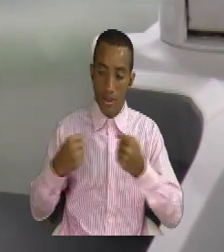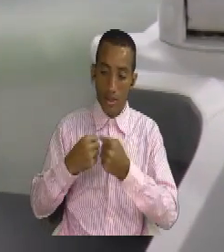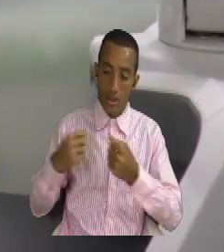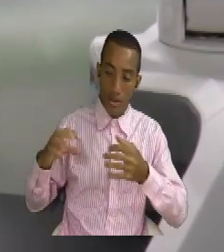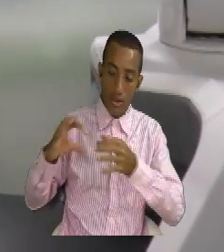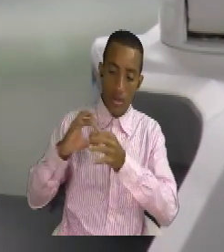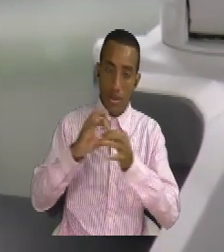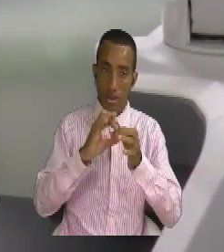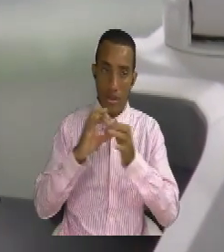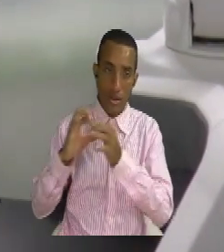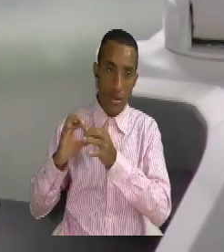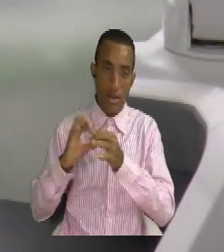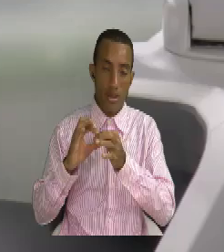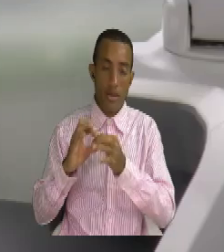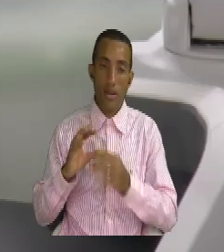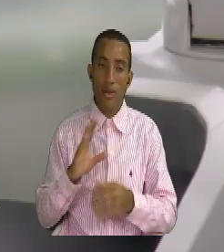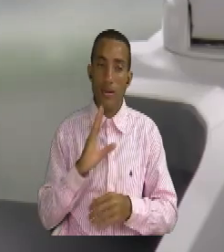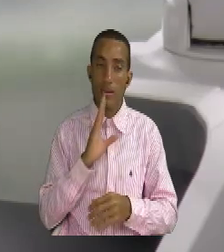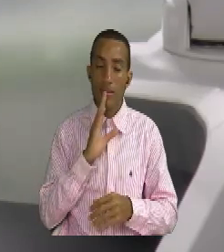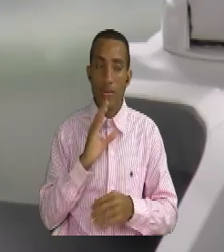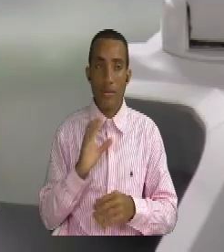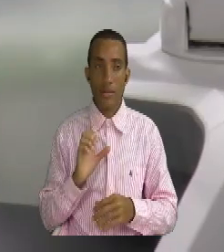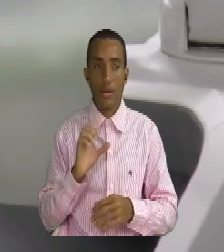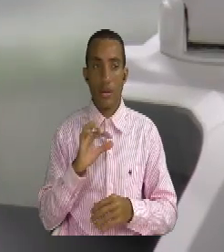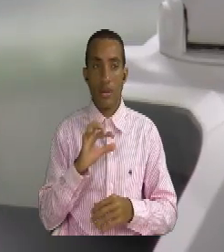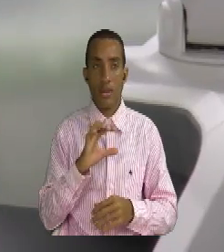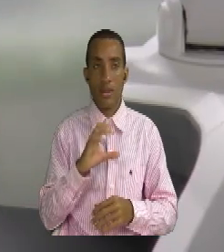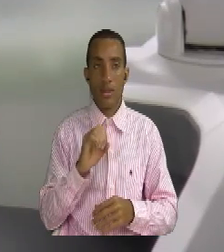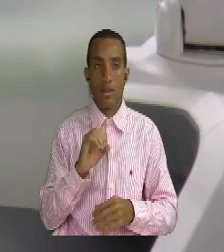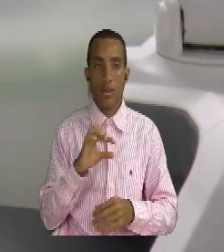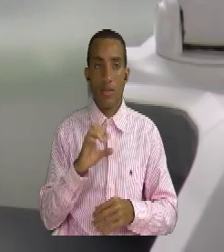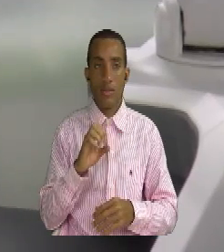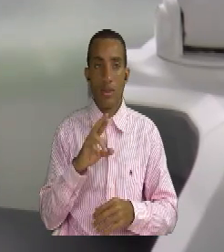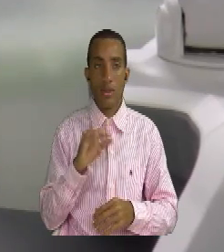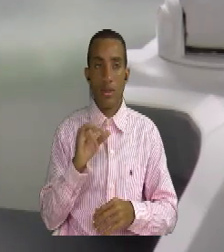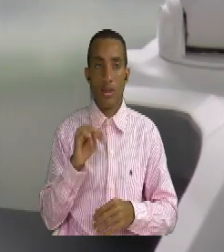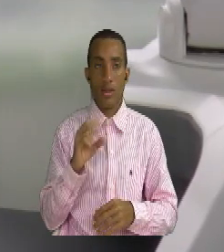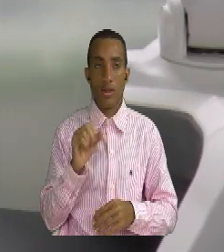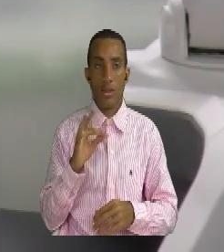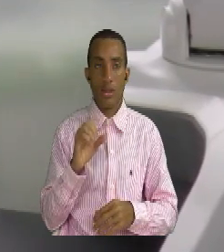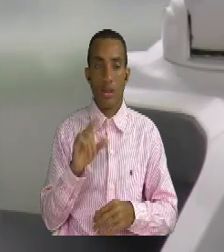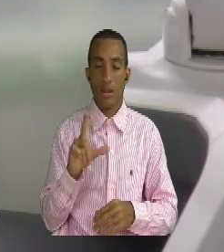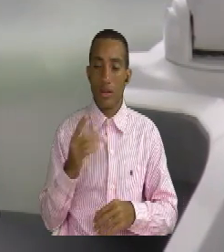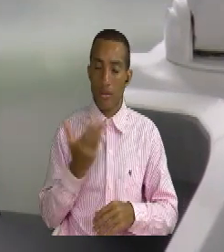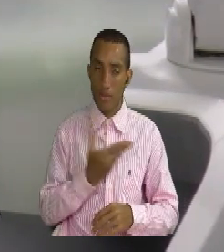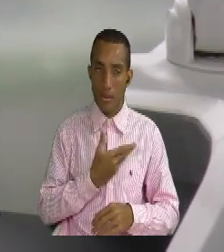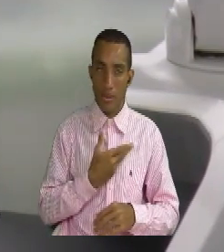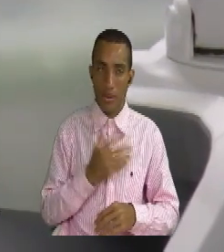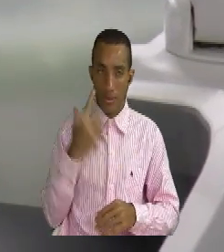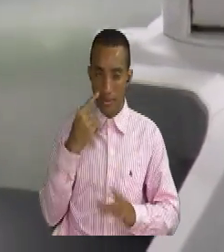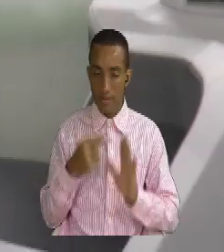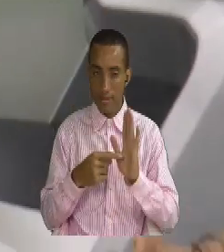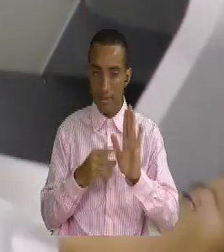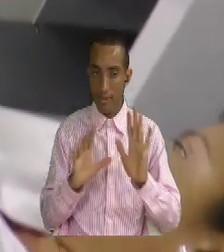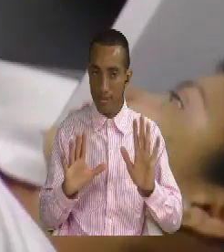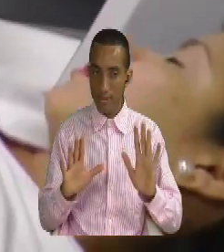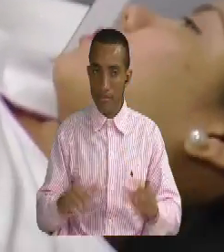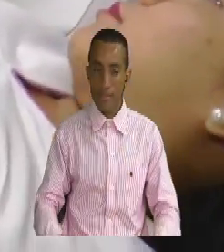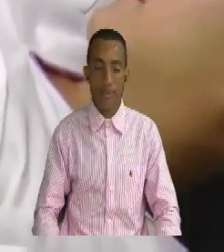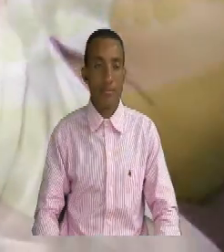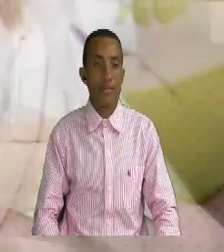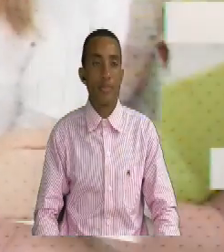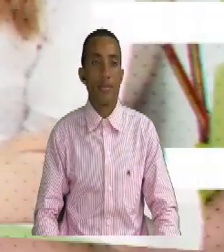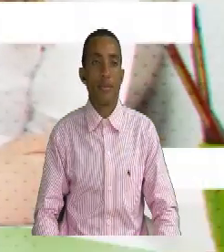importante precisamente que tiene Ecoperinatal con Ser Madres. Les vamos a contar de qué se trata, así que no se muevan, ya volvemos.